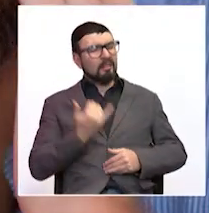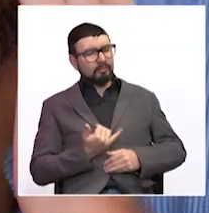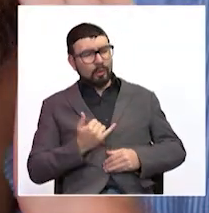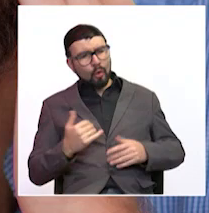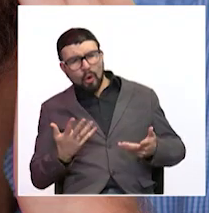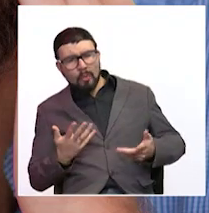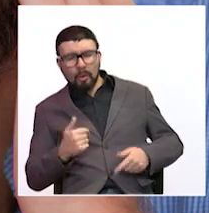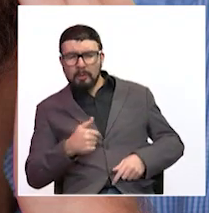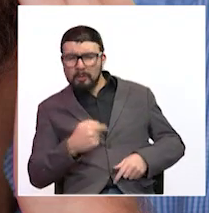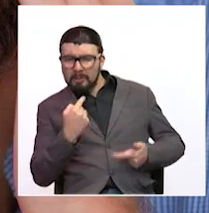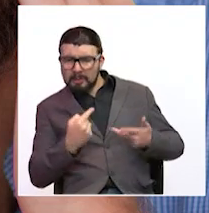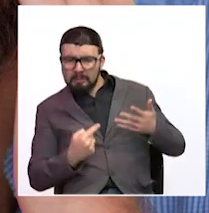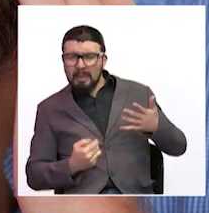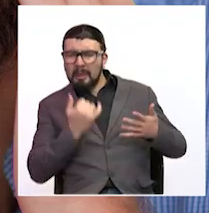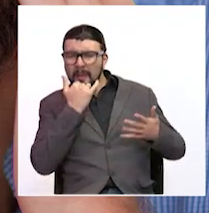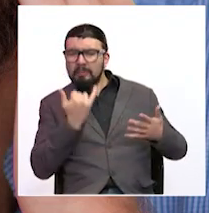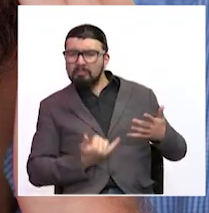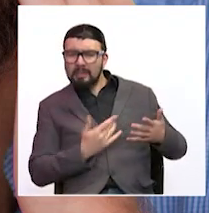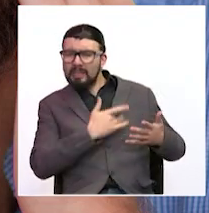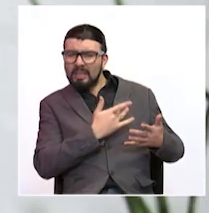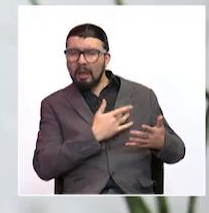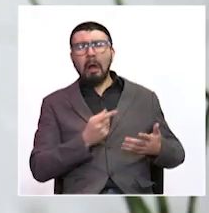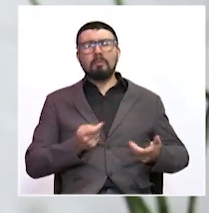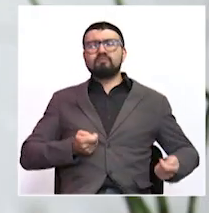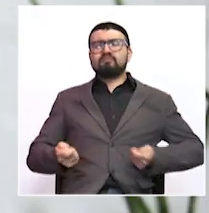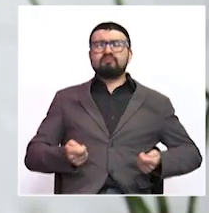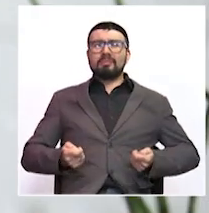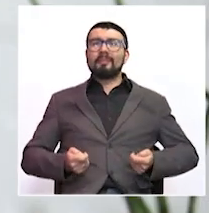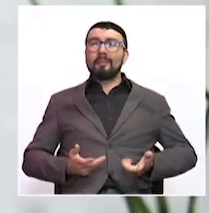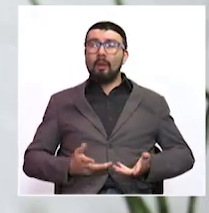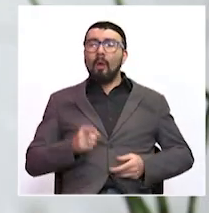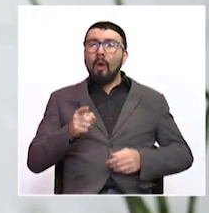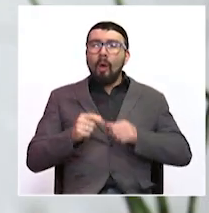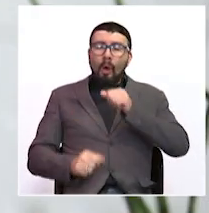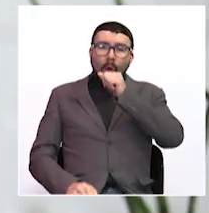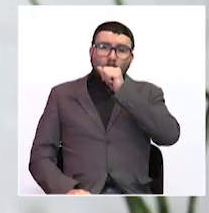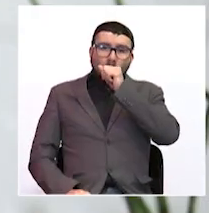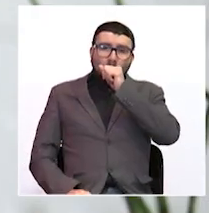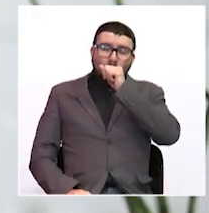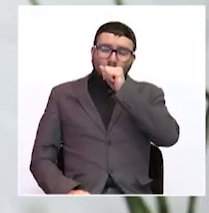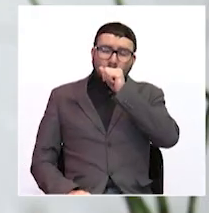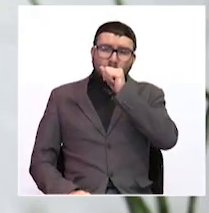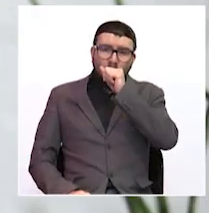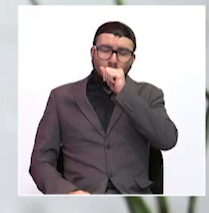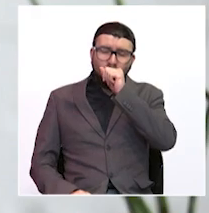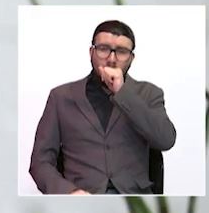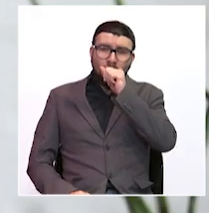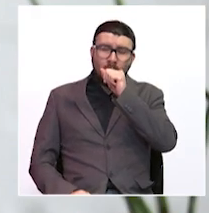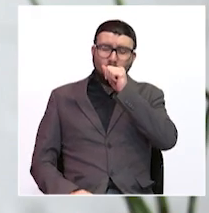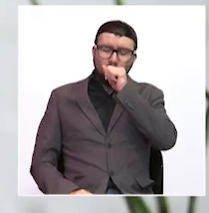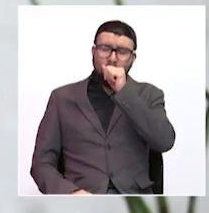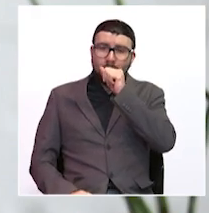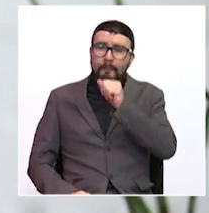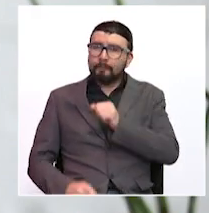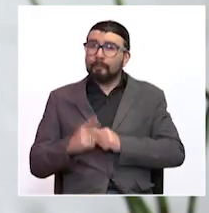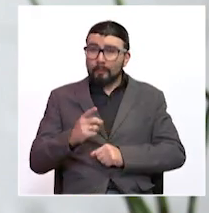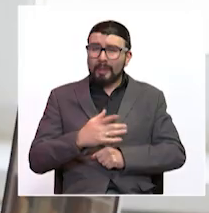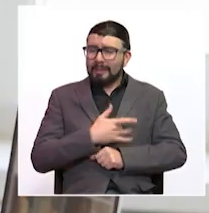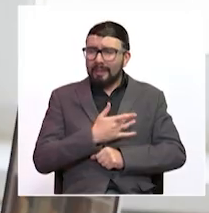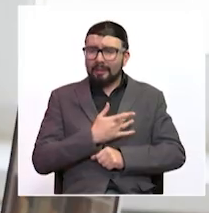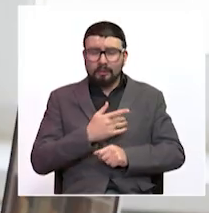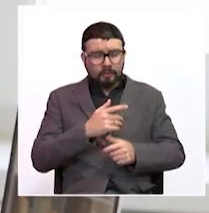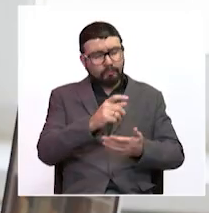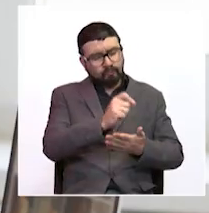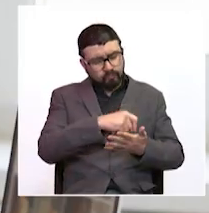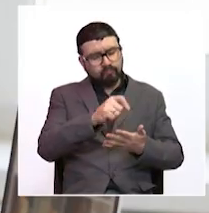exteriorizando o manifestando en su cuerpo escrivá eso qué estás sintiendo y que le incomoda después